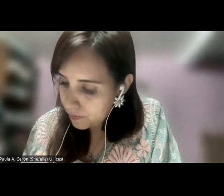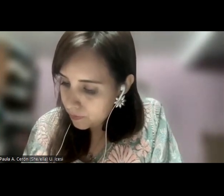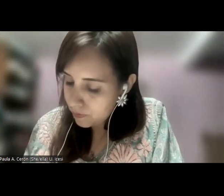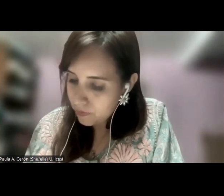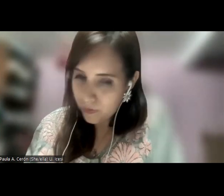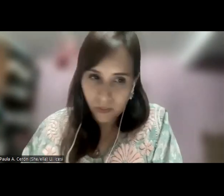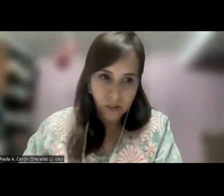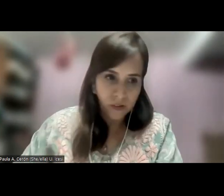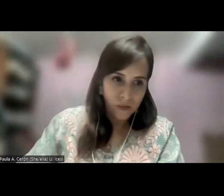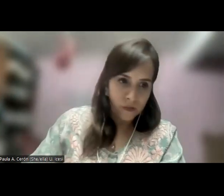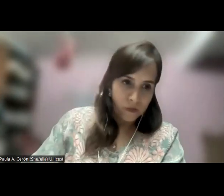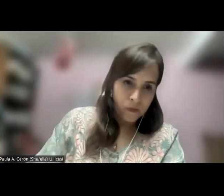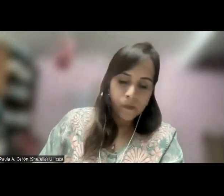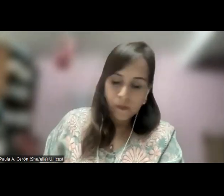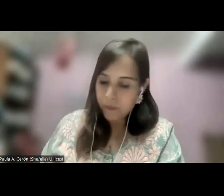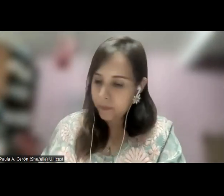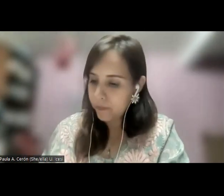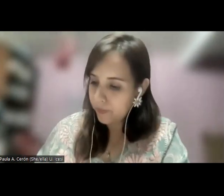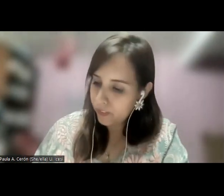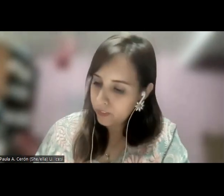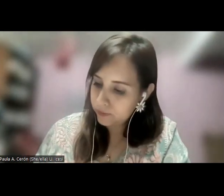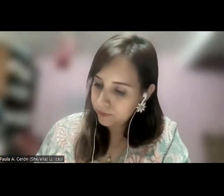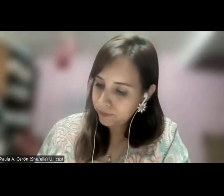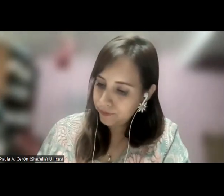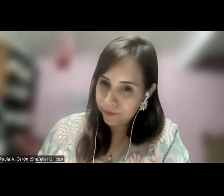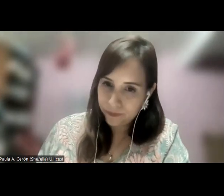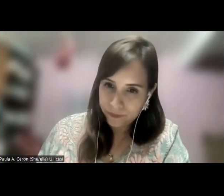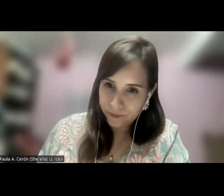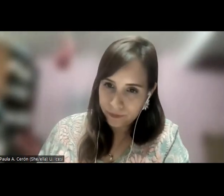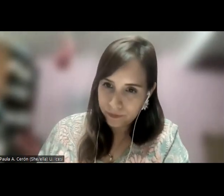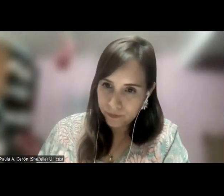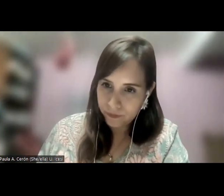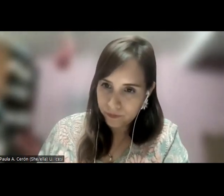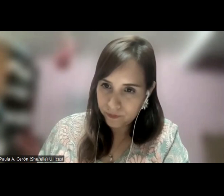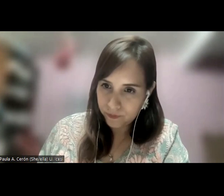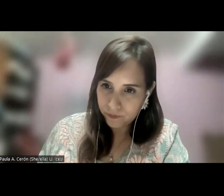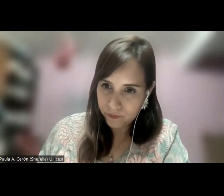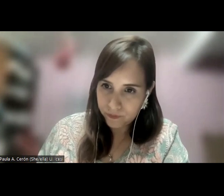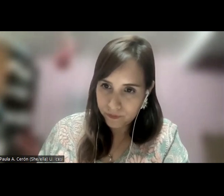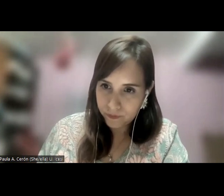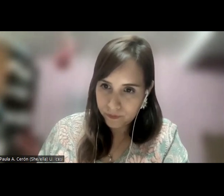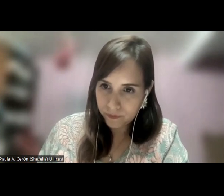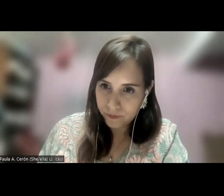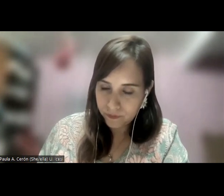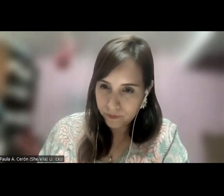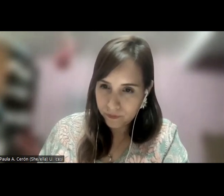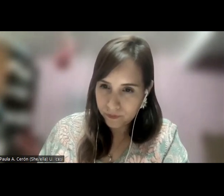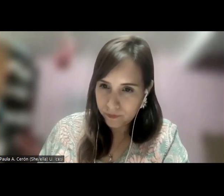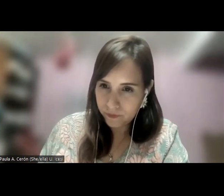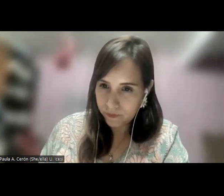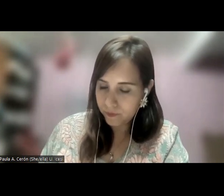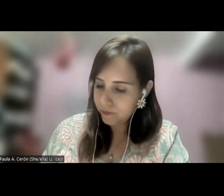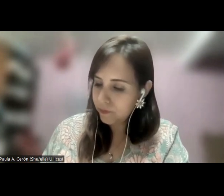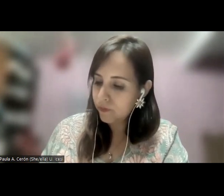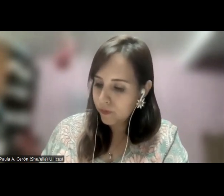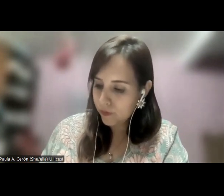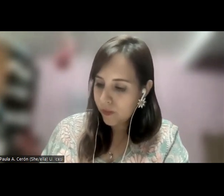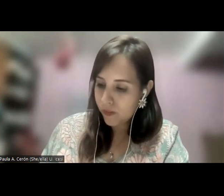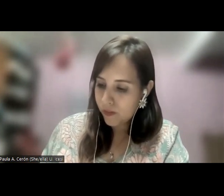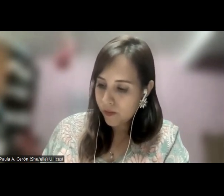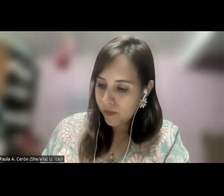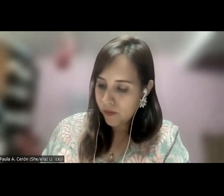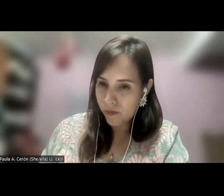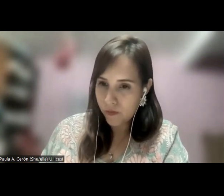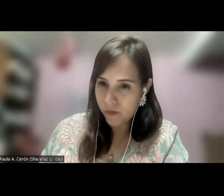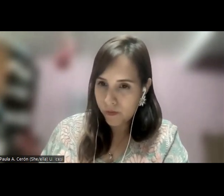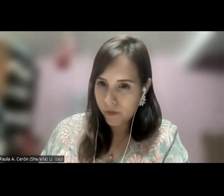les dije Reproduce digamos estos estos roles y estos estereotipos y no se cuestiona temas como la violencia que